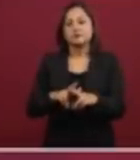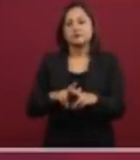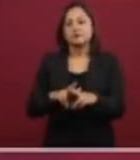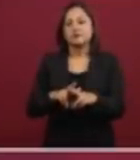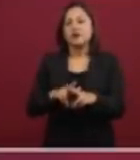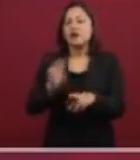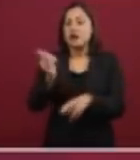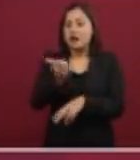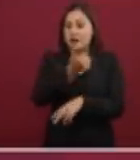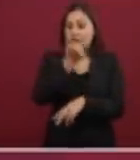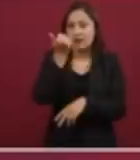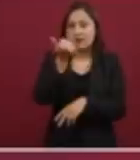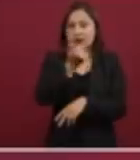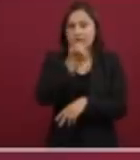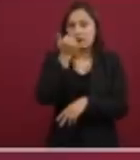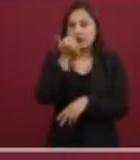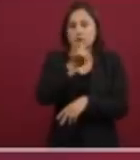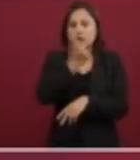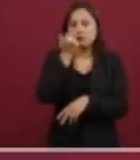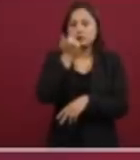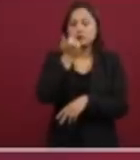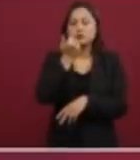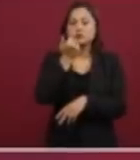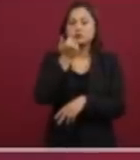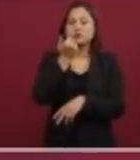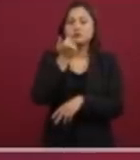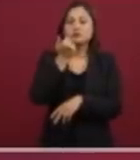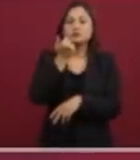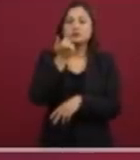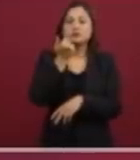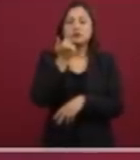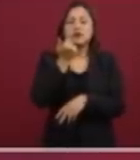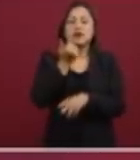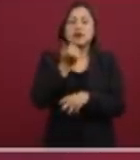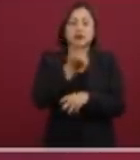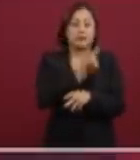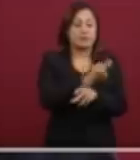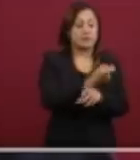los estudiantes a partir del cuarto grado,